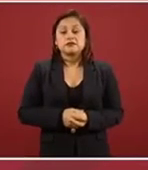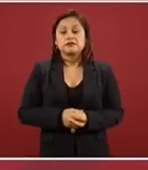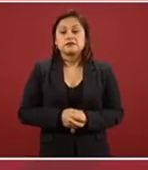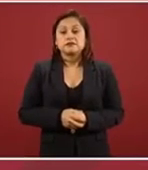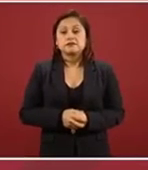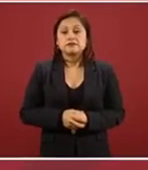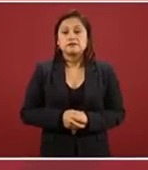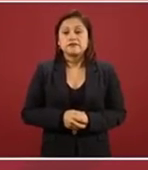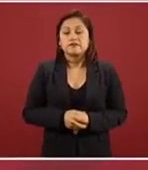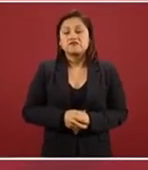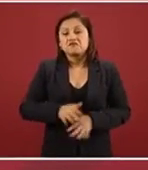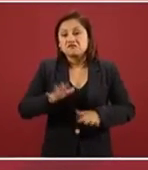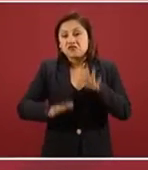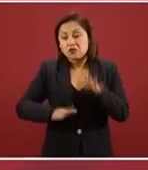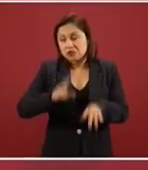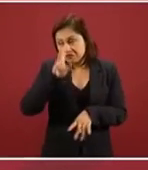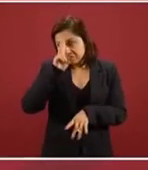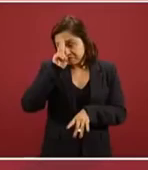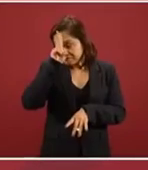por venganzas